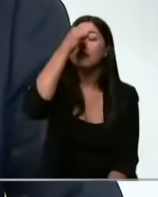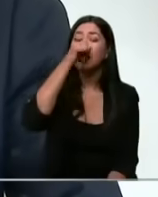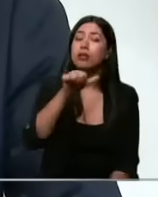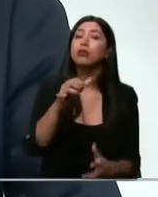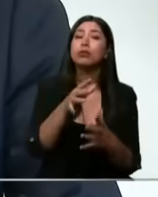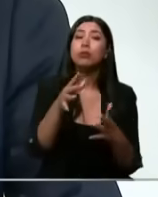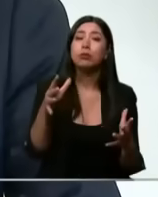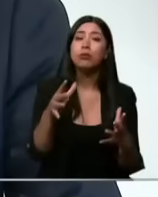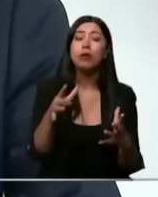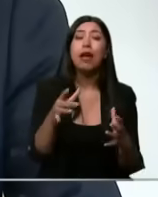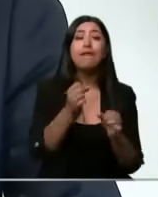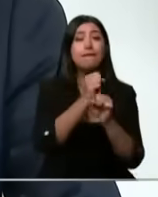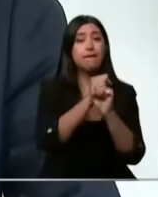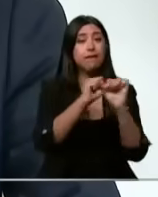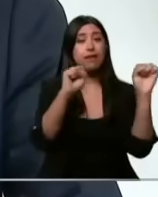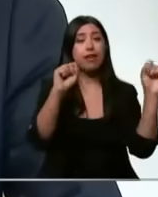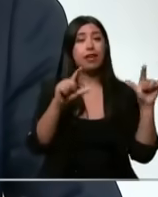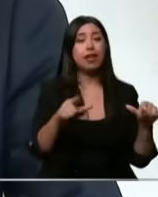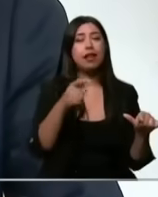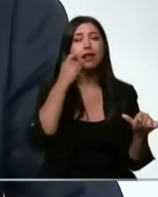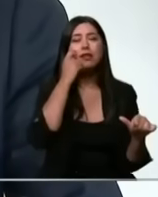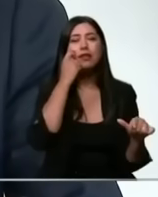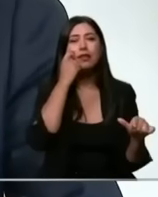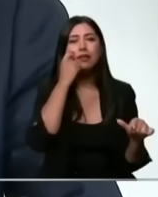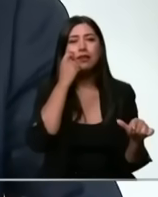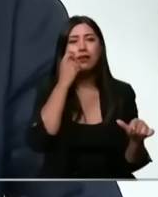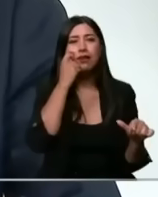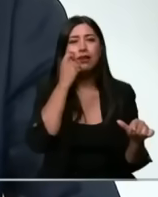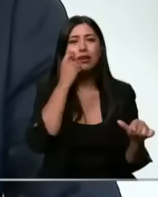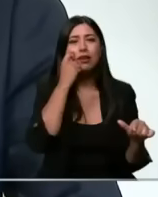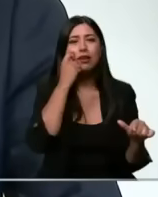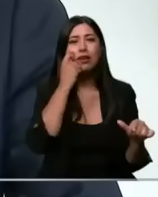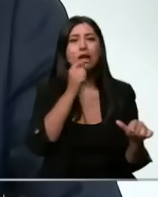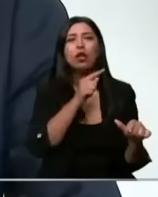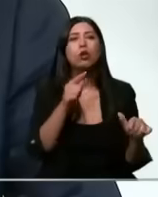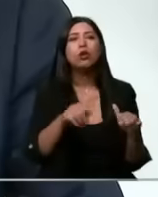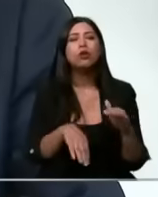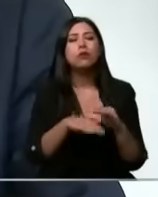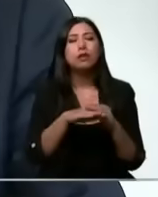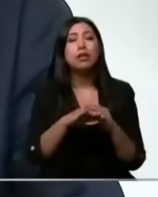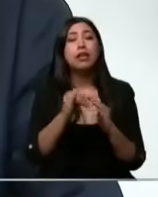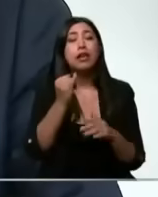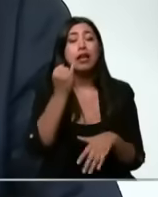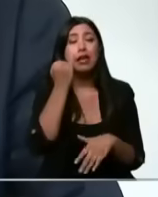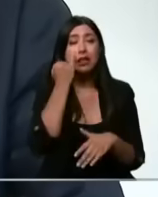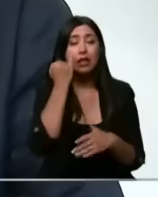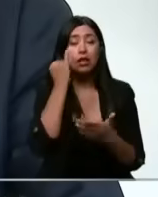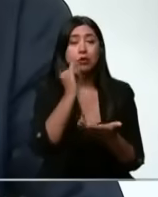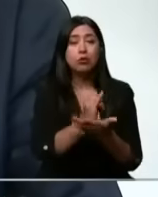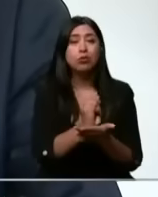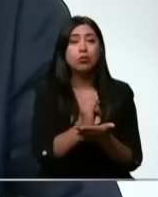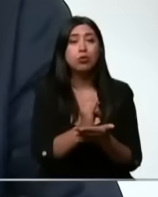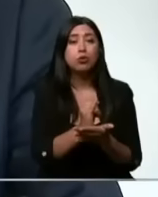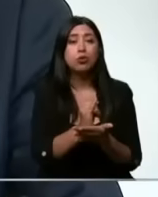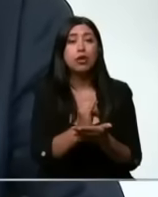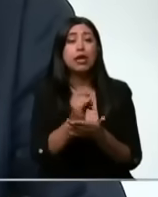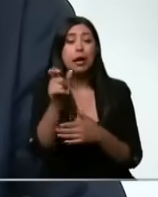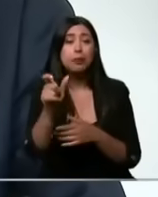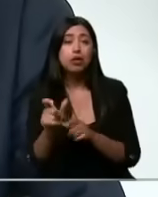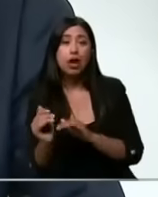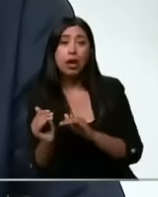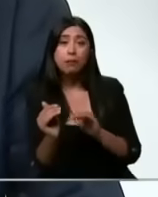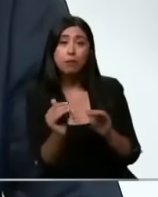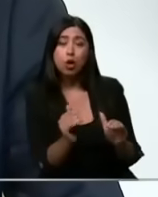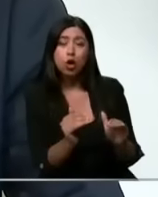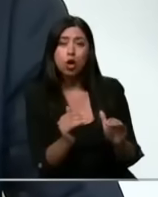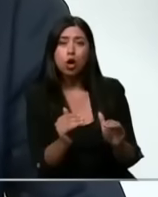efectivamente para la Fiscalía se vuelve inviable que la institución y la persona que los apoya en las investigaciones